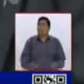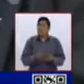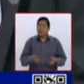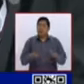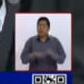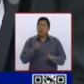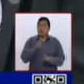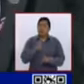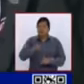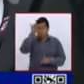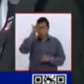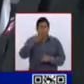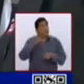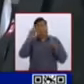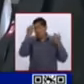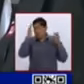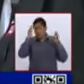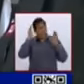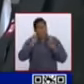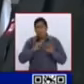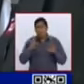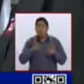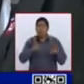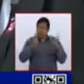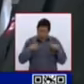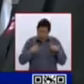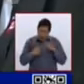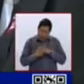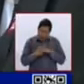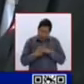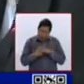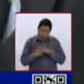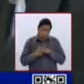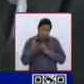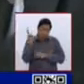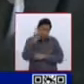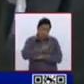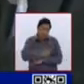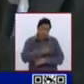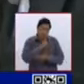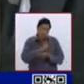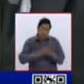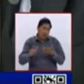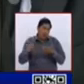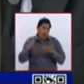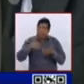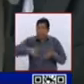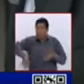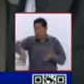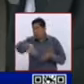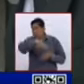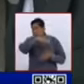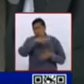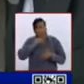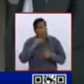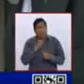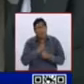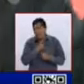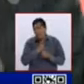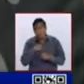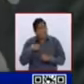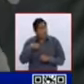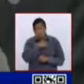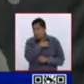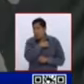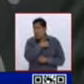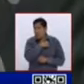¿Cuándo lo podría ubicar? No, nadie sabe, ¿no? No, nadie sabe. Porque viene, aparece un día a la semana, por aquí pasa, pero no trabaja en nuestra